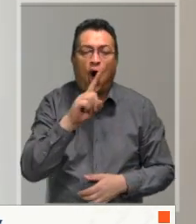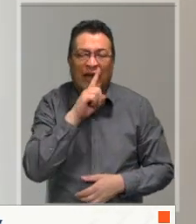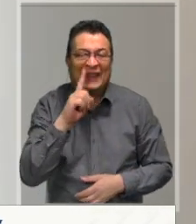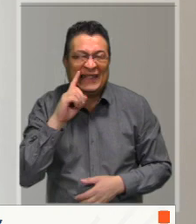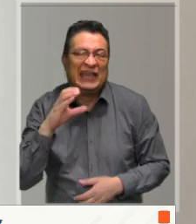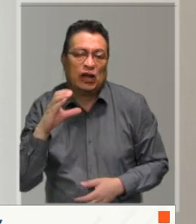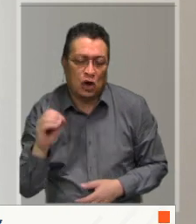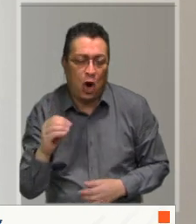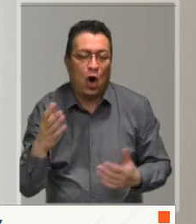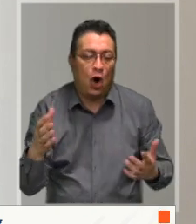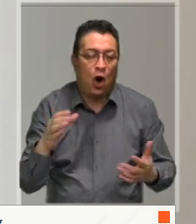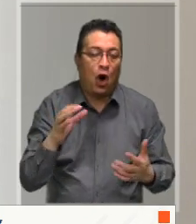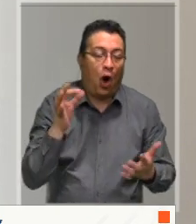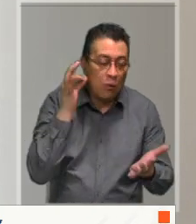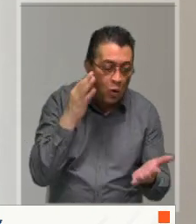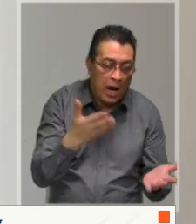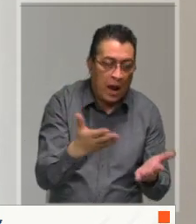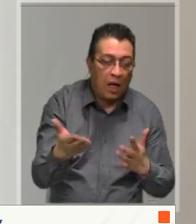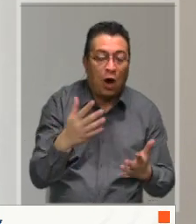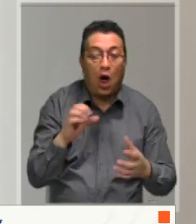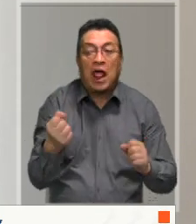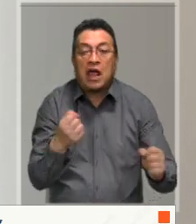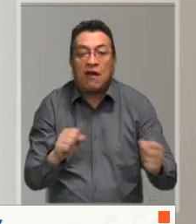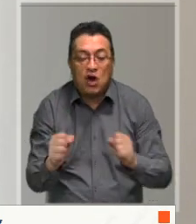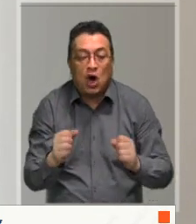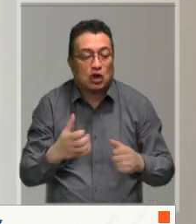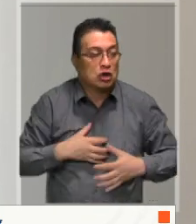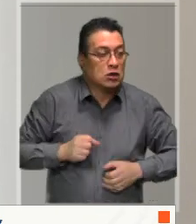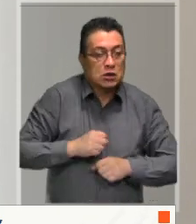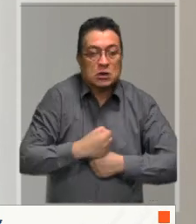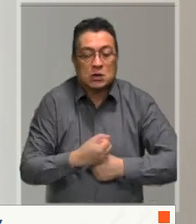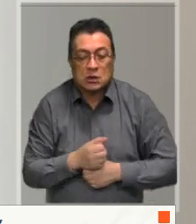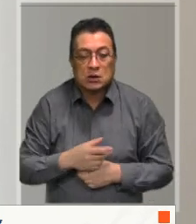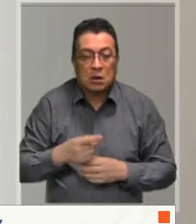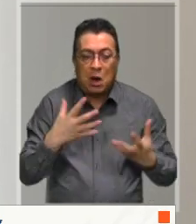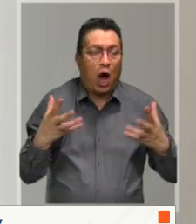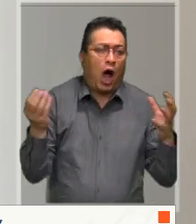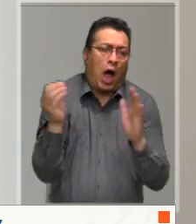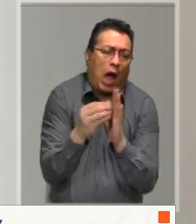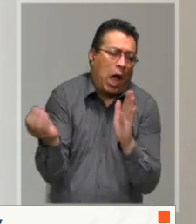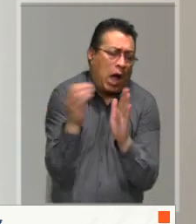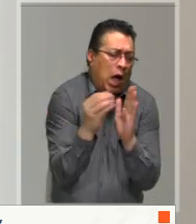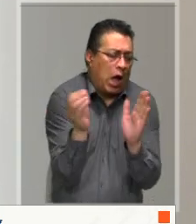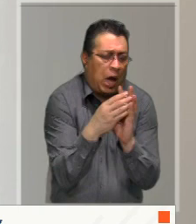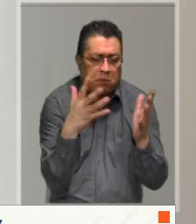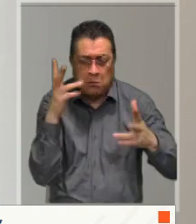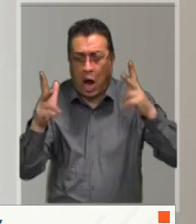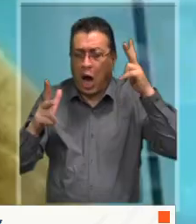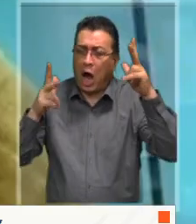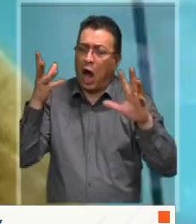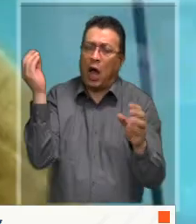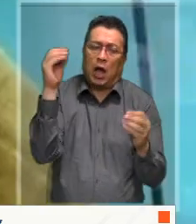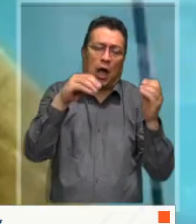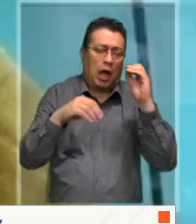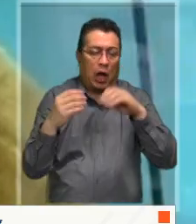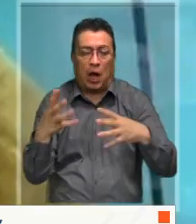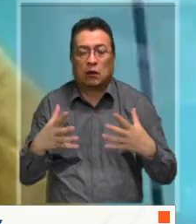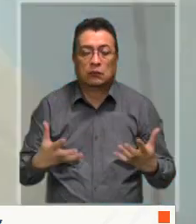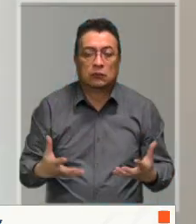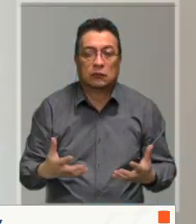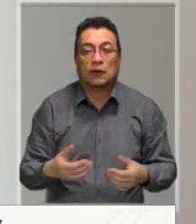entonces uno muy nervioso ansioso dramático exagerado teatral intenso